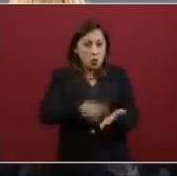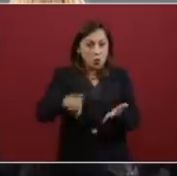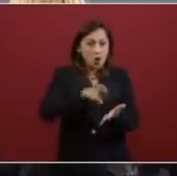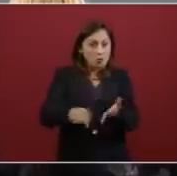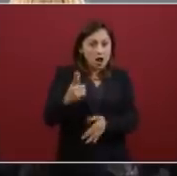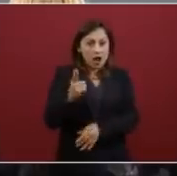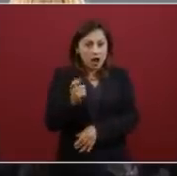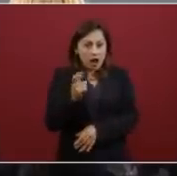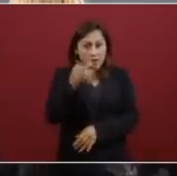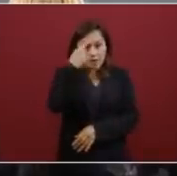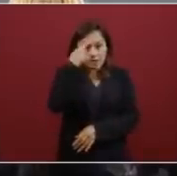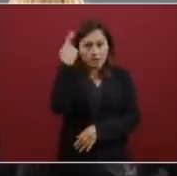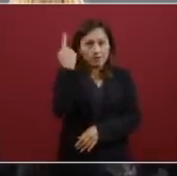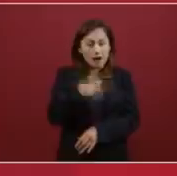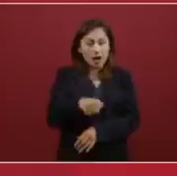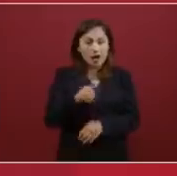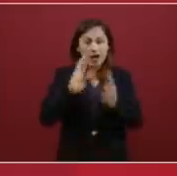narcotráfico?